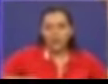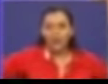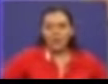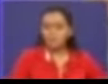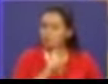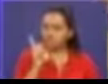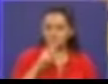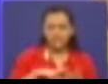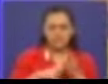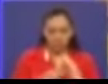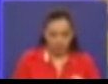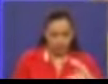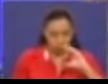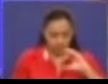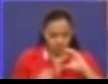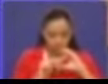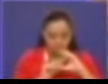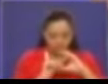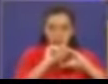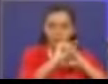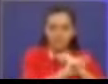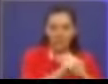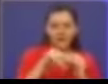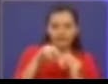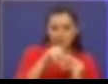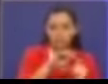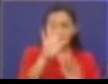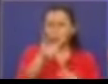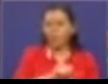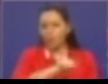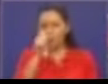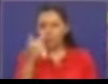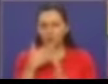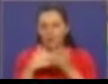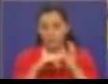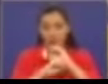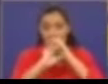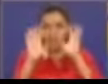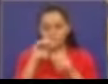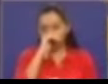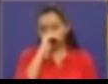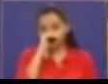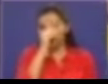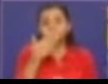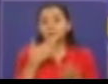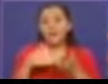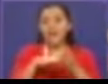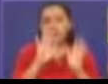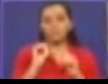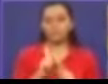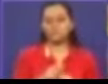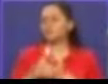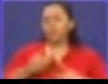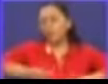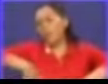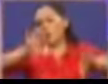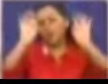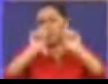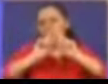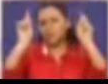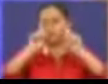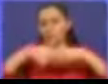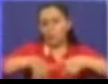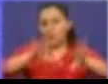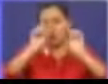el Estado solo ganó 70. Les pongo un ejemplo más claro. Supónganse que una empresa, en general,